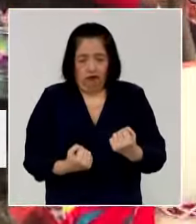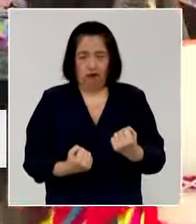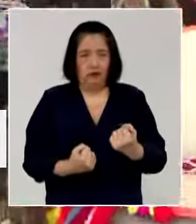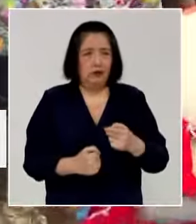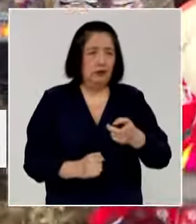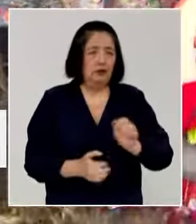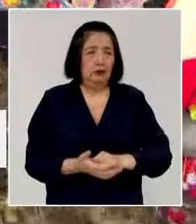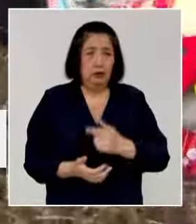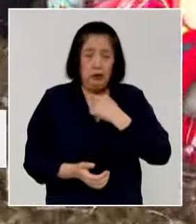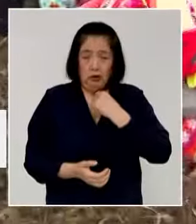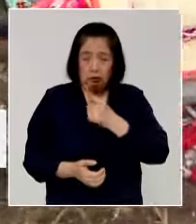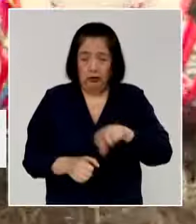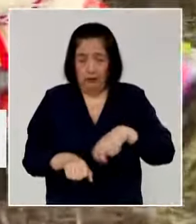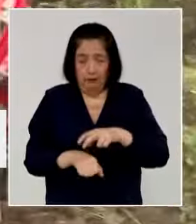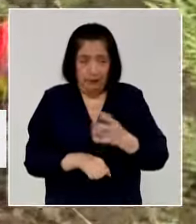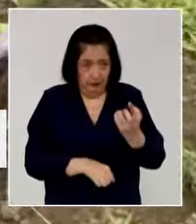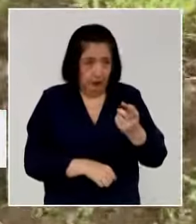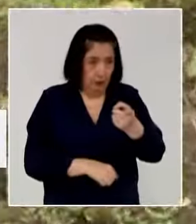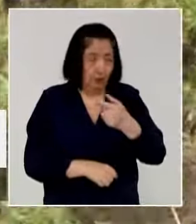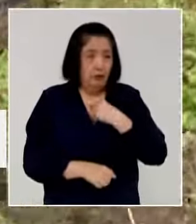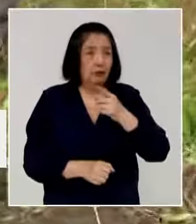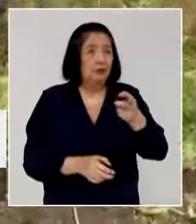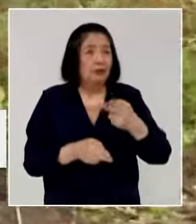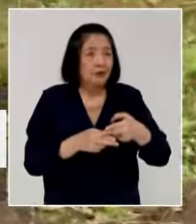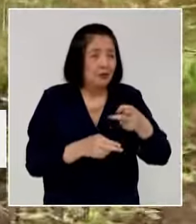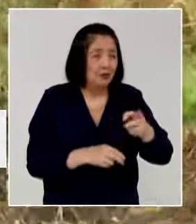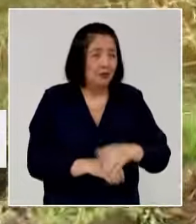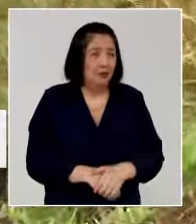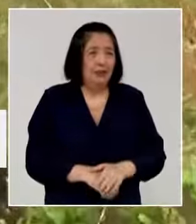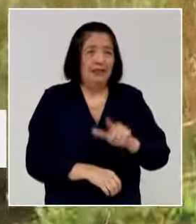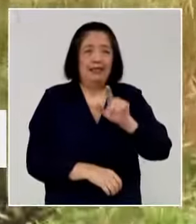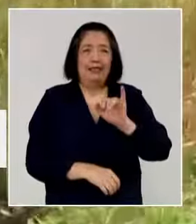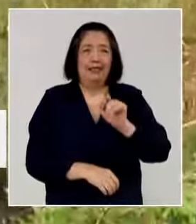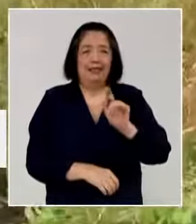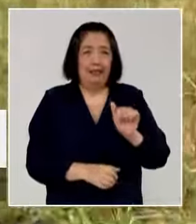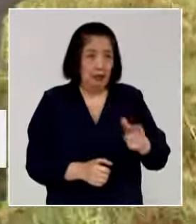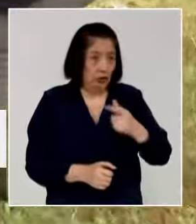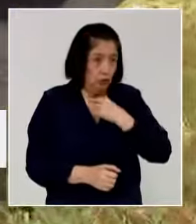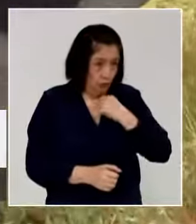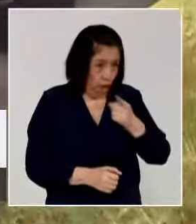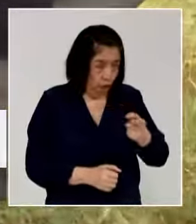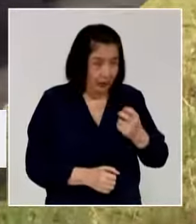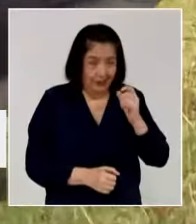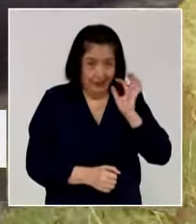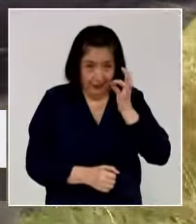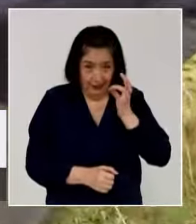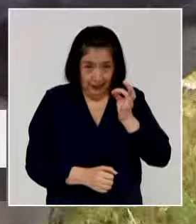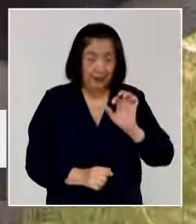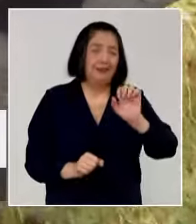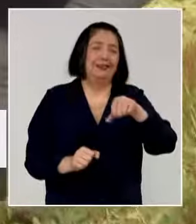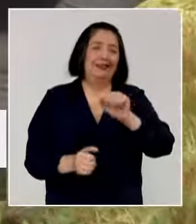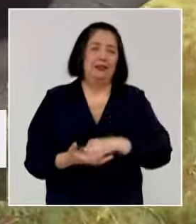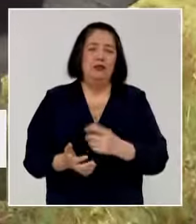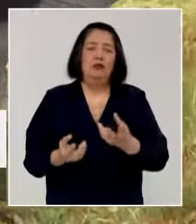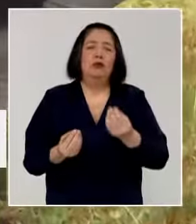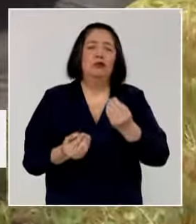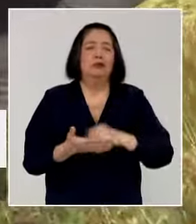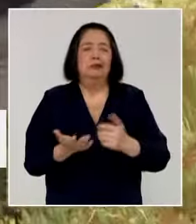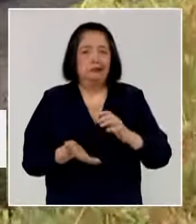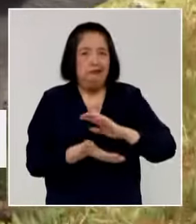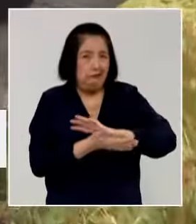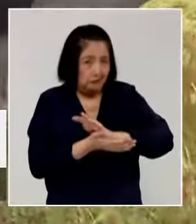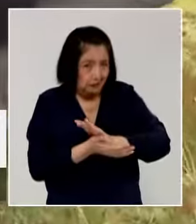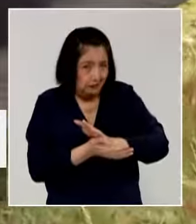sí. ¿Les gusta la papa a ustedes, no? ¿Cuál es su nombre, Lina? Lita. Lita, ¿te gusta la papa? Es rica, ¿no? Sí. ¿Con qué te gusta? ¿Con